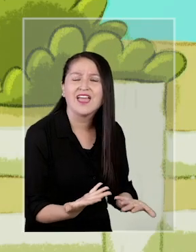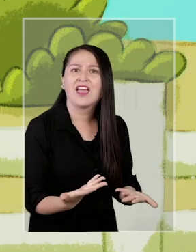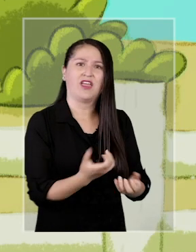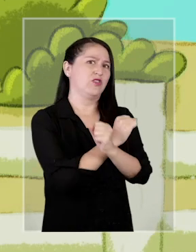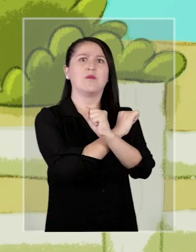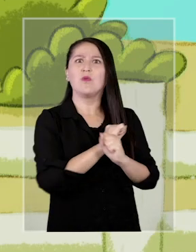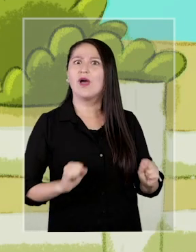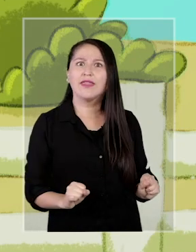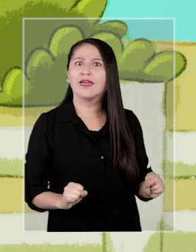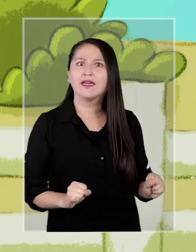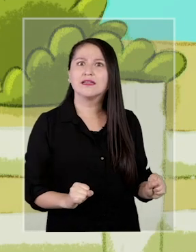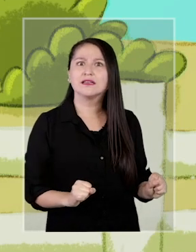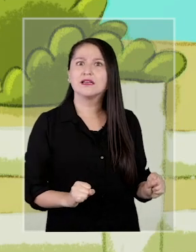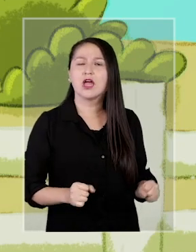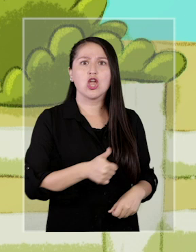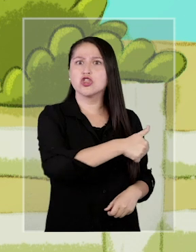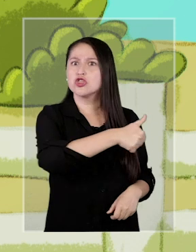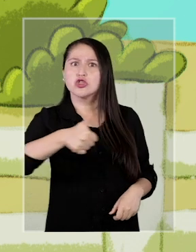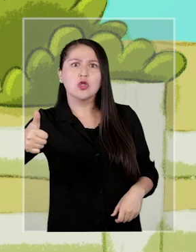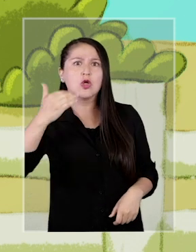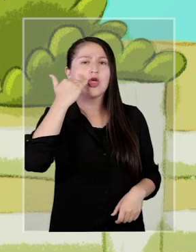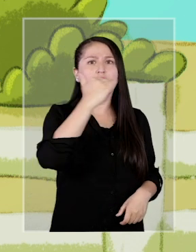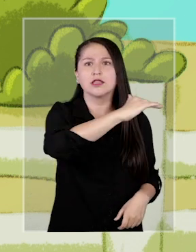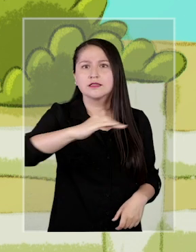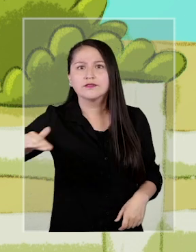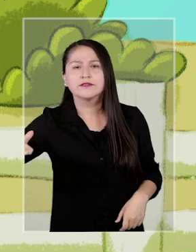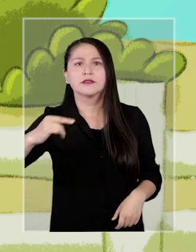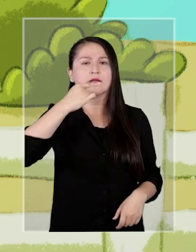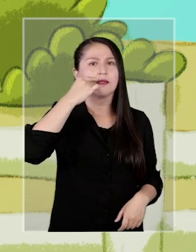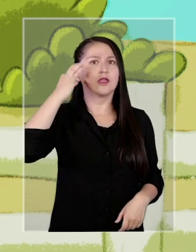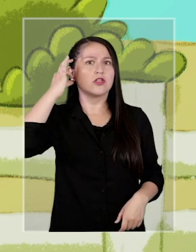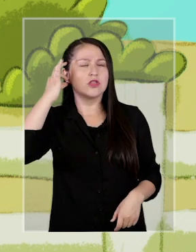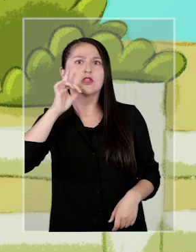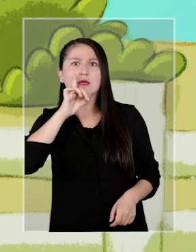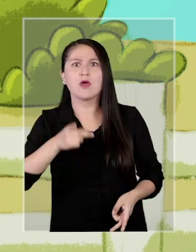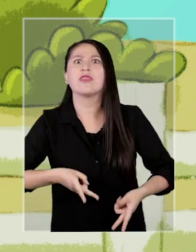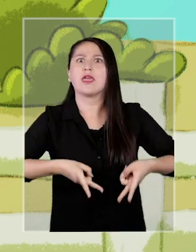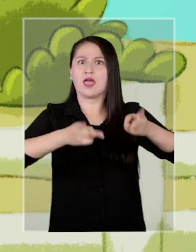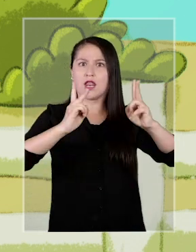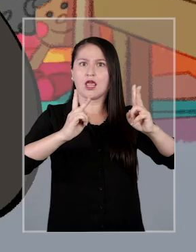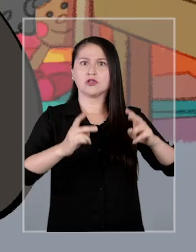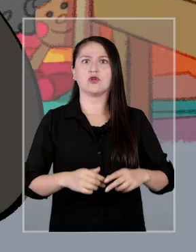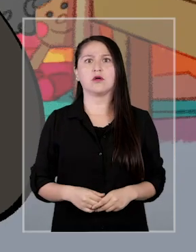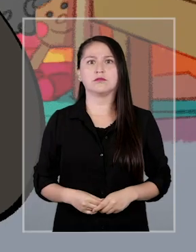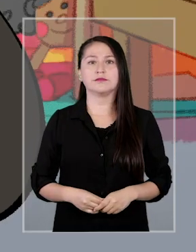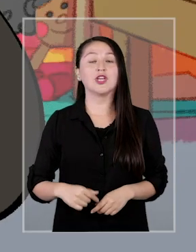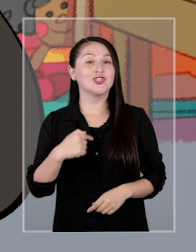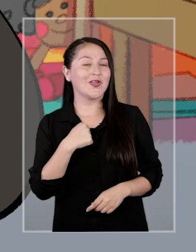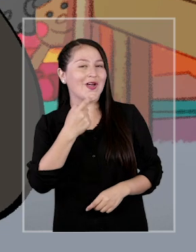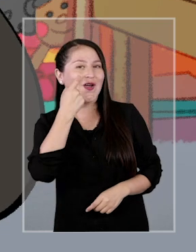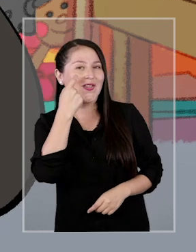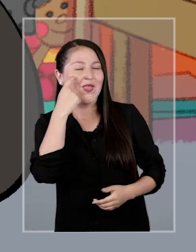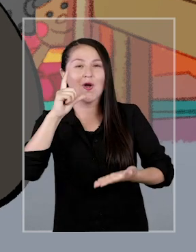¿Qué? No puede ser. Todos los niños y niñas tenemos derecho a eso. Yo conozco